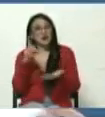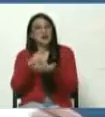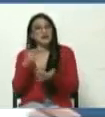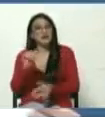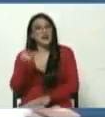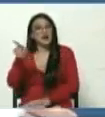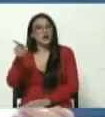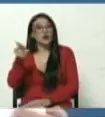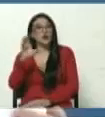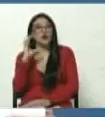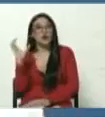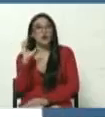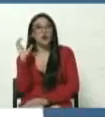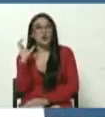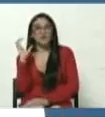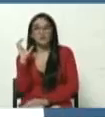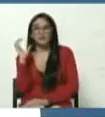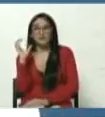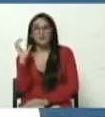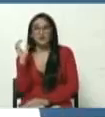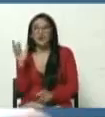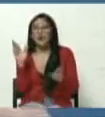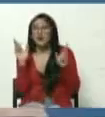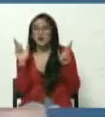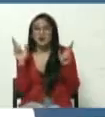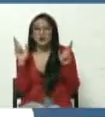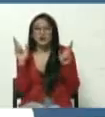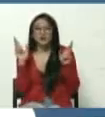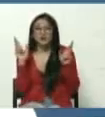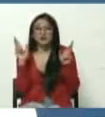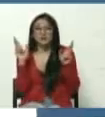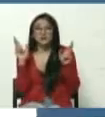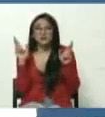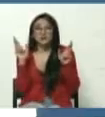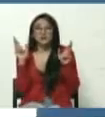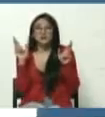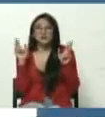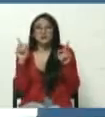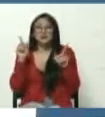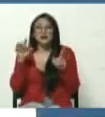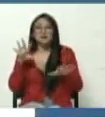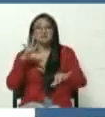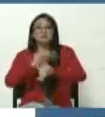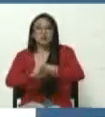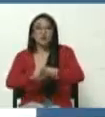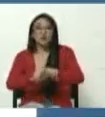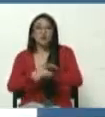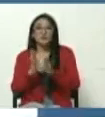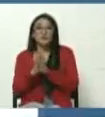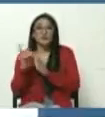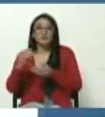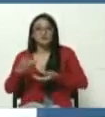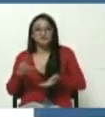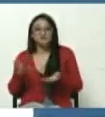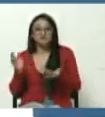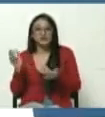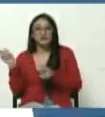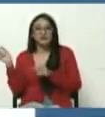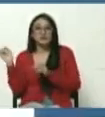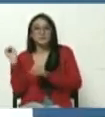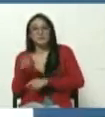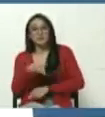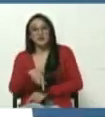colombiano. Y nosotros aspiramos, más temprano que tarde, también que sean capturados y detenidos y puestos a la orden de la justicia